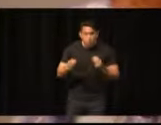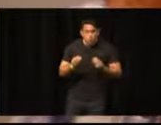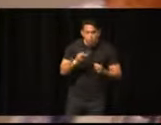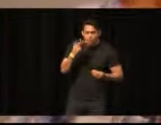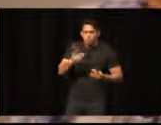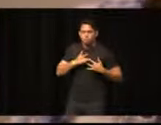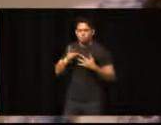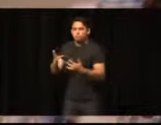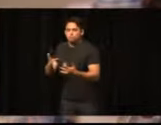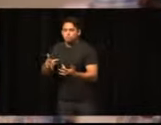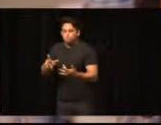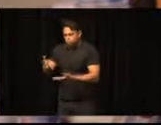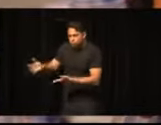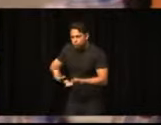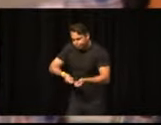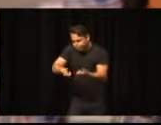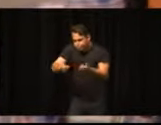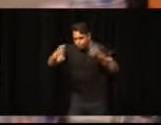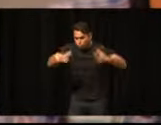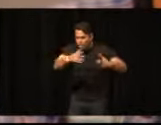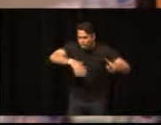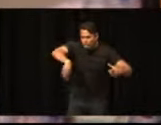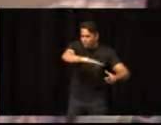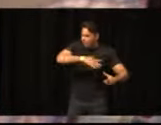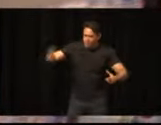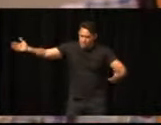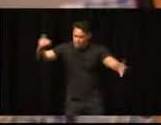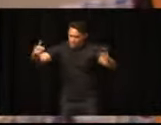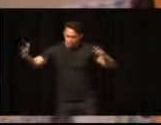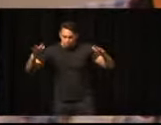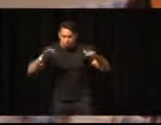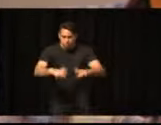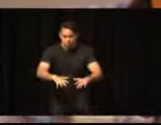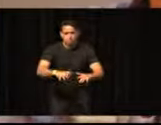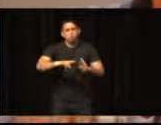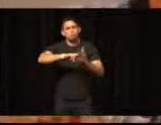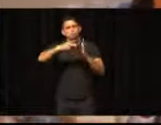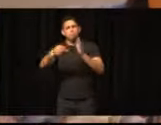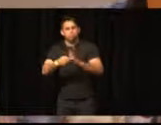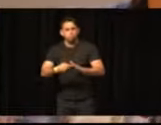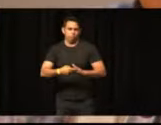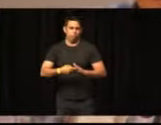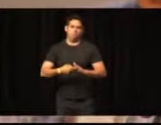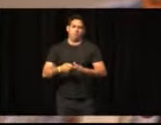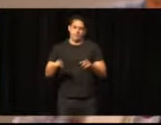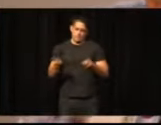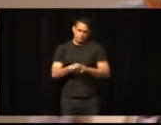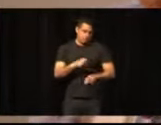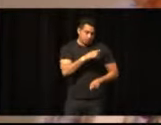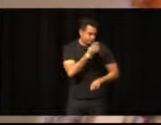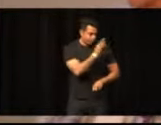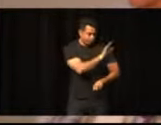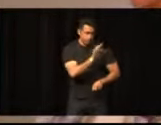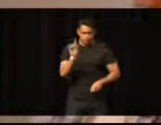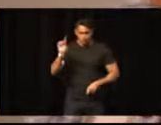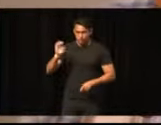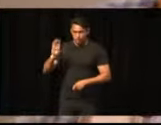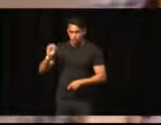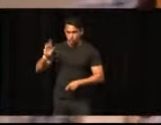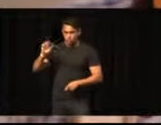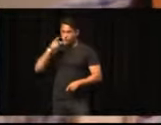su donación de su espacio, con mucho sentido y significado. Y con, dijo Débora, en